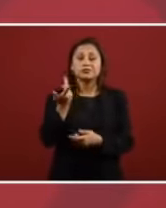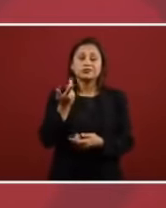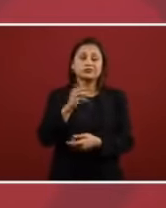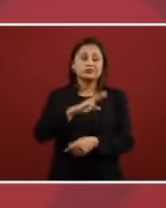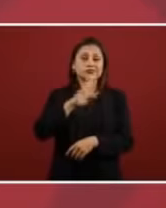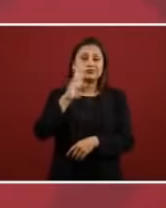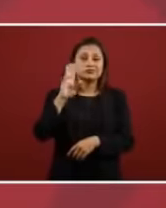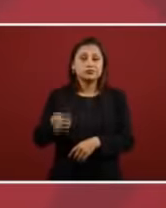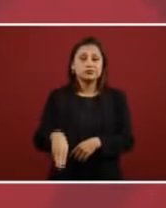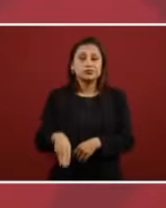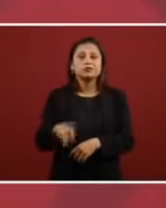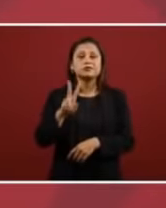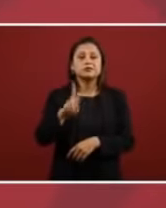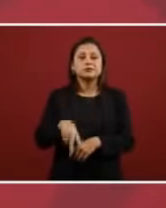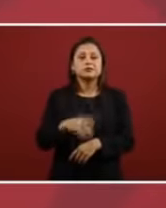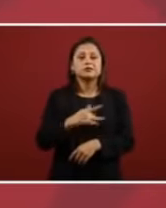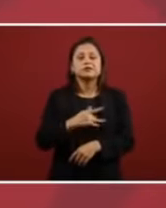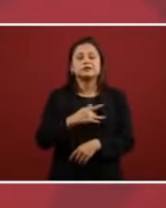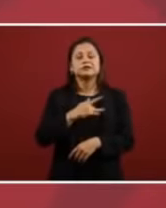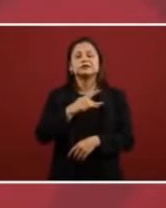duele mucho